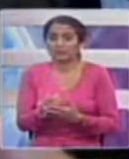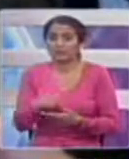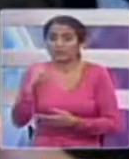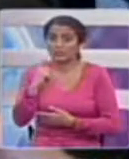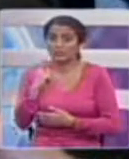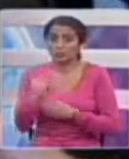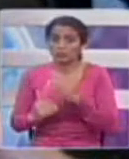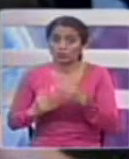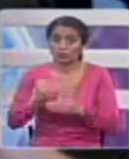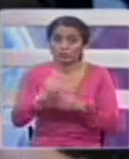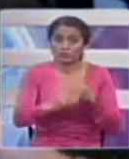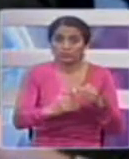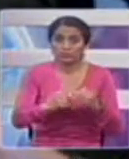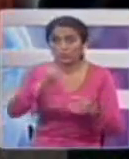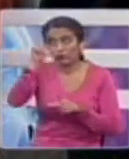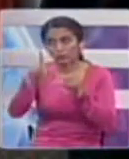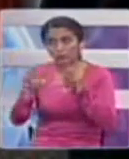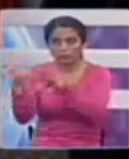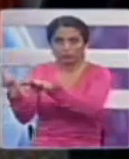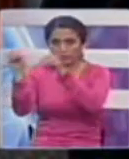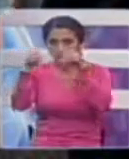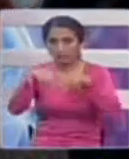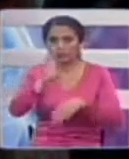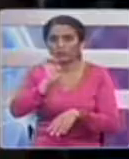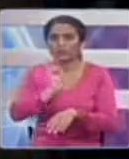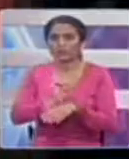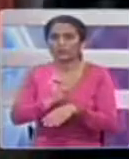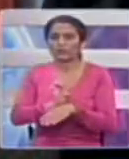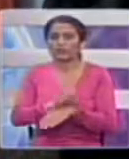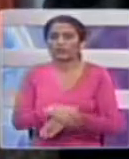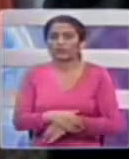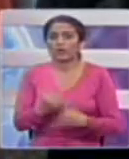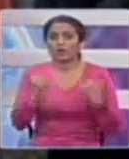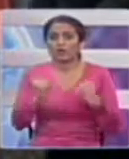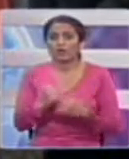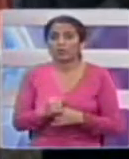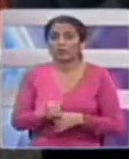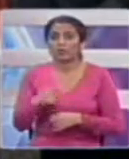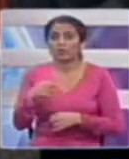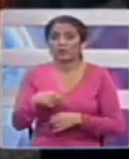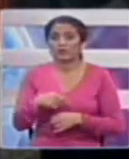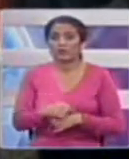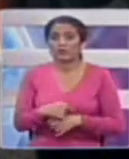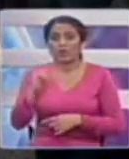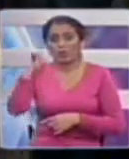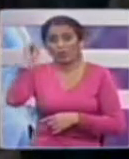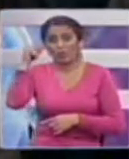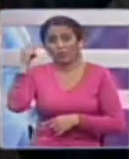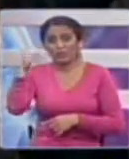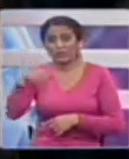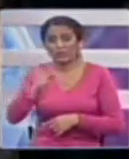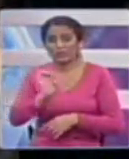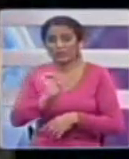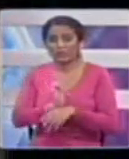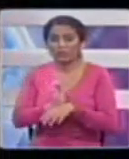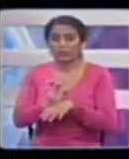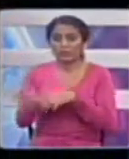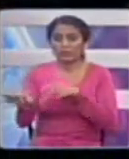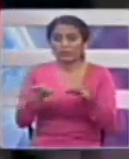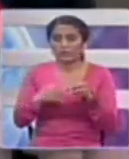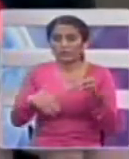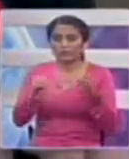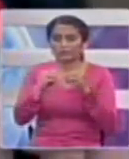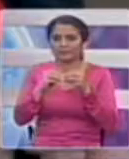posible, la extradición de estas personas. En tanto, el Procurador General del Estado indica en qué circunstancias podría intervenir en este